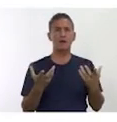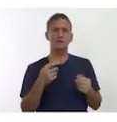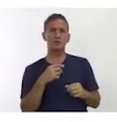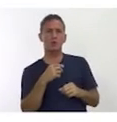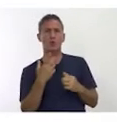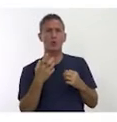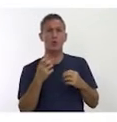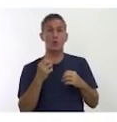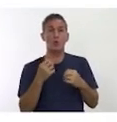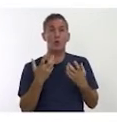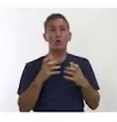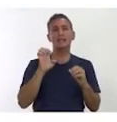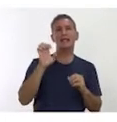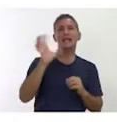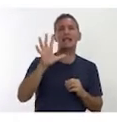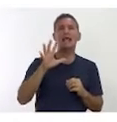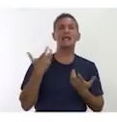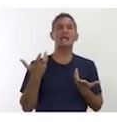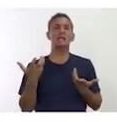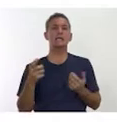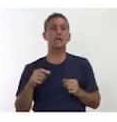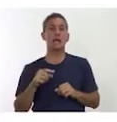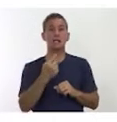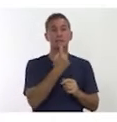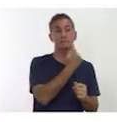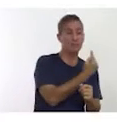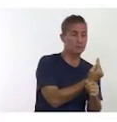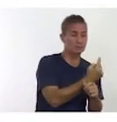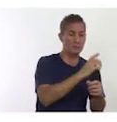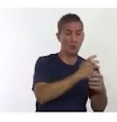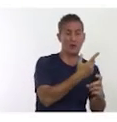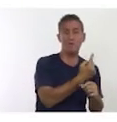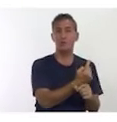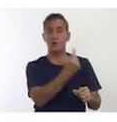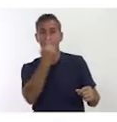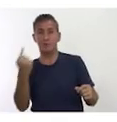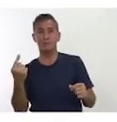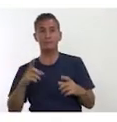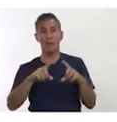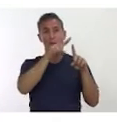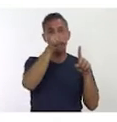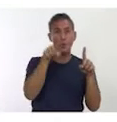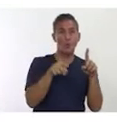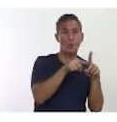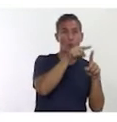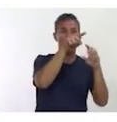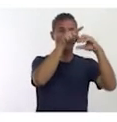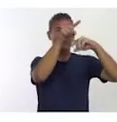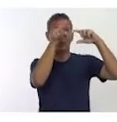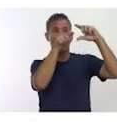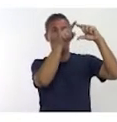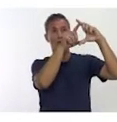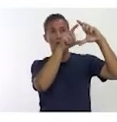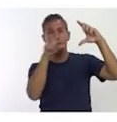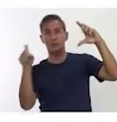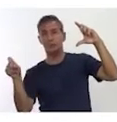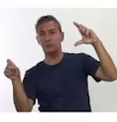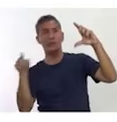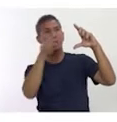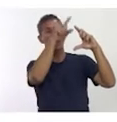de la energía de un tipo a otro. Una esfera situada que se deja correr por un plano